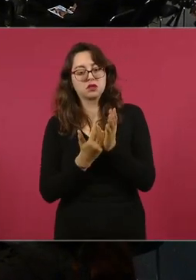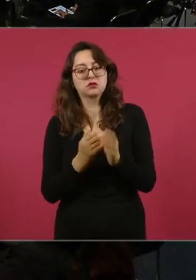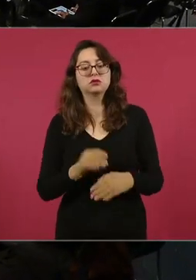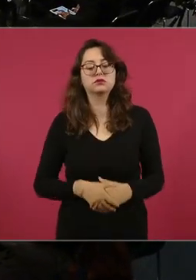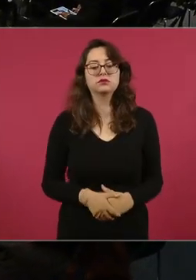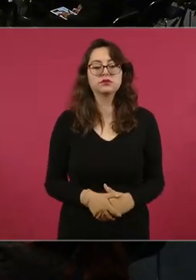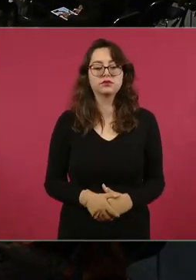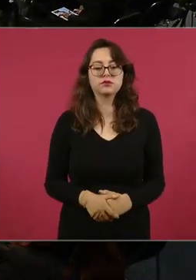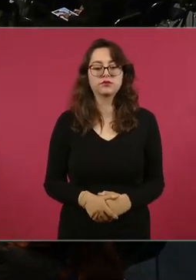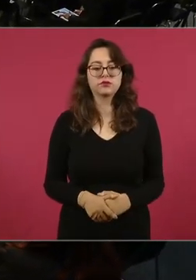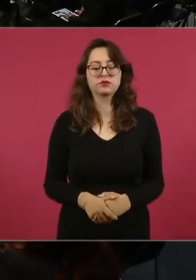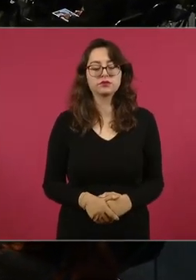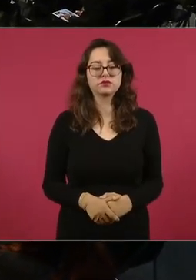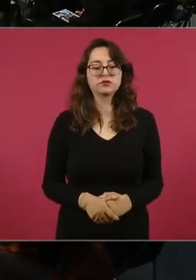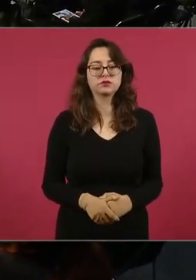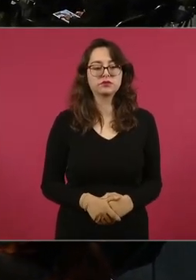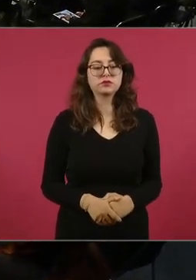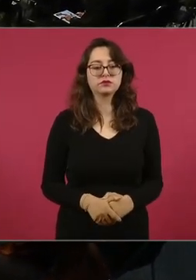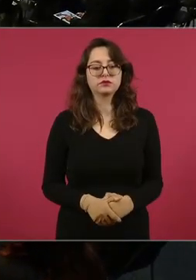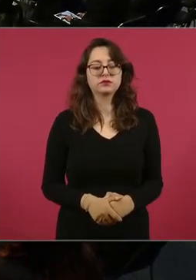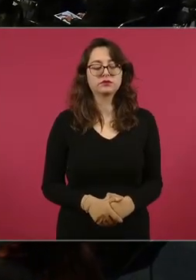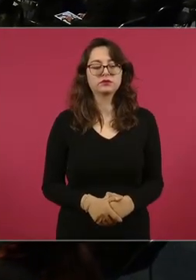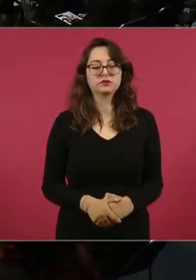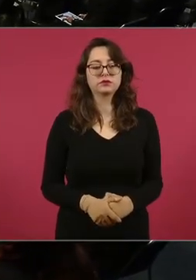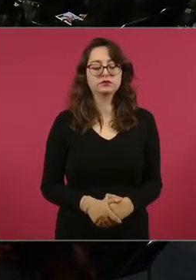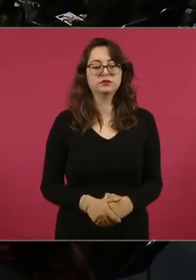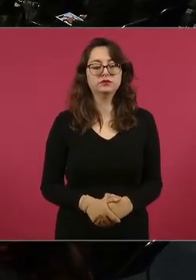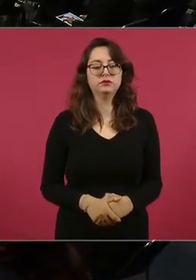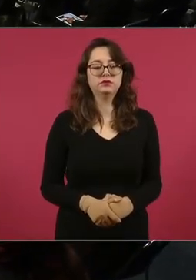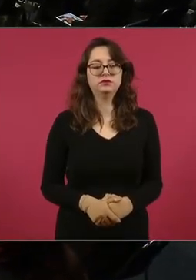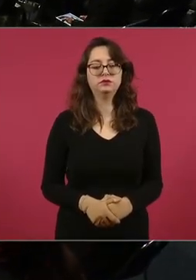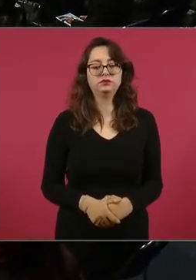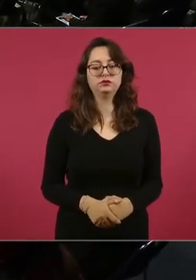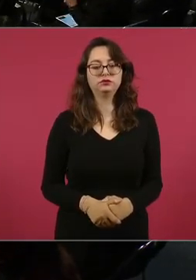¿no? Sí. Que dice la gente. Sí. ¿Cuántos elementos hay